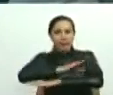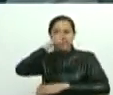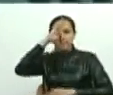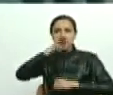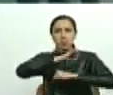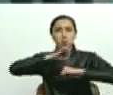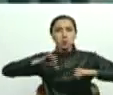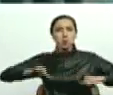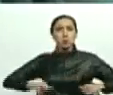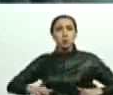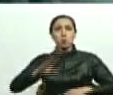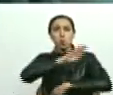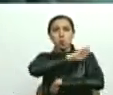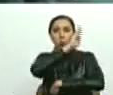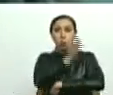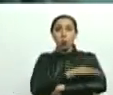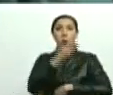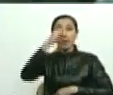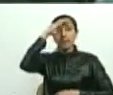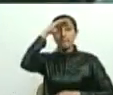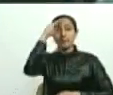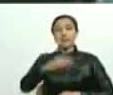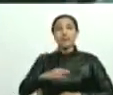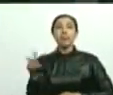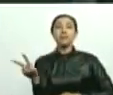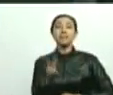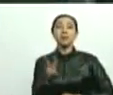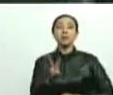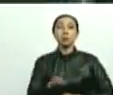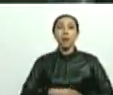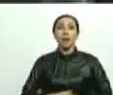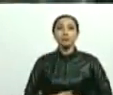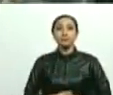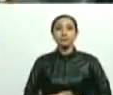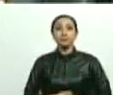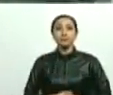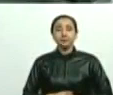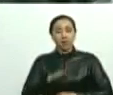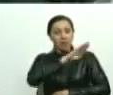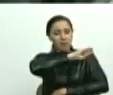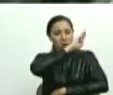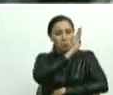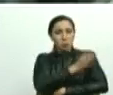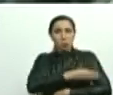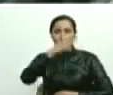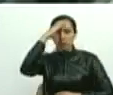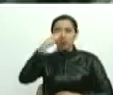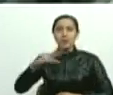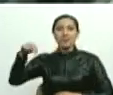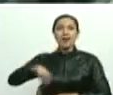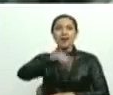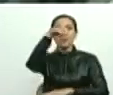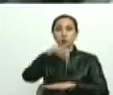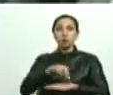del poder militar de Venezuela. El poder militar de la nación.